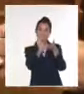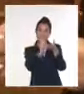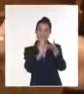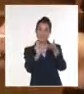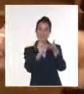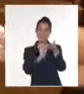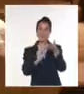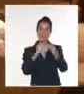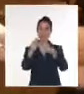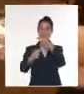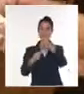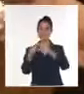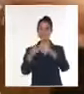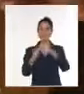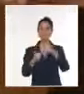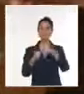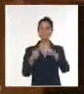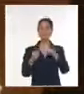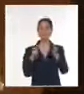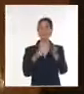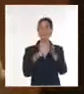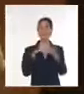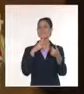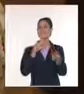a hoja, en tela y saco, ella fue